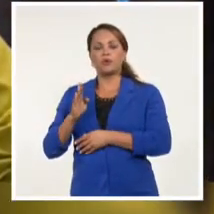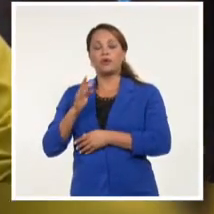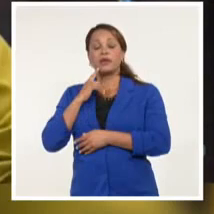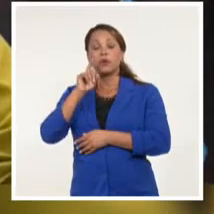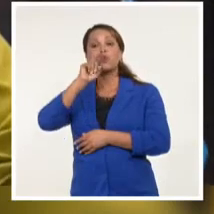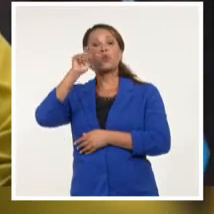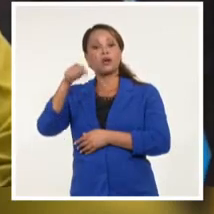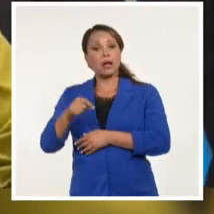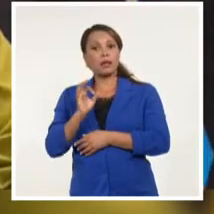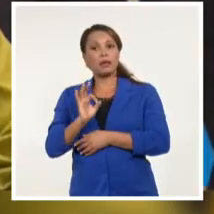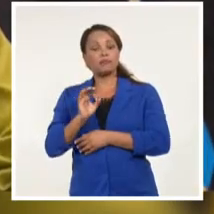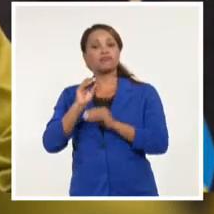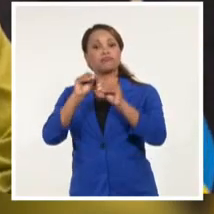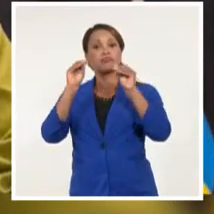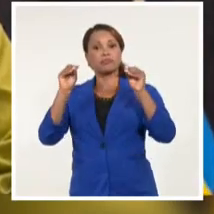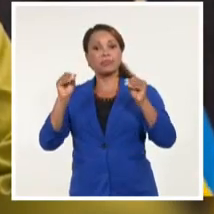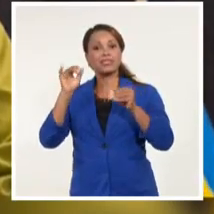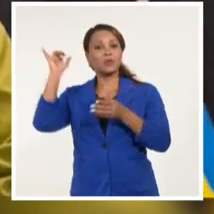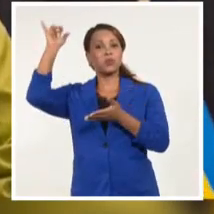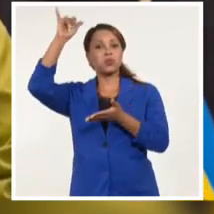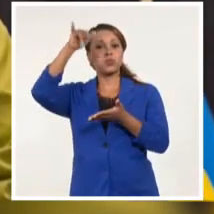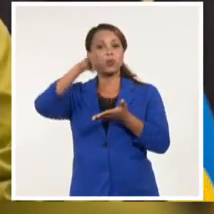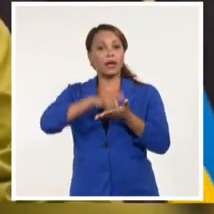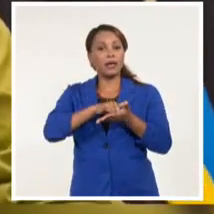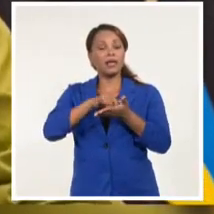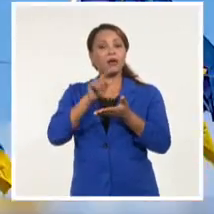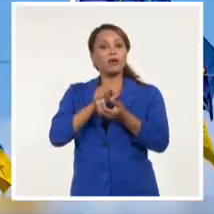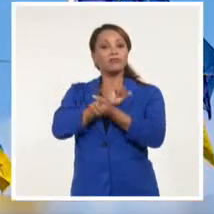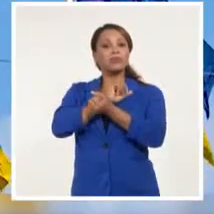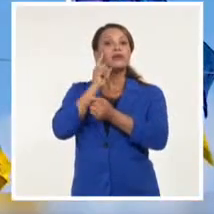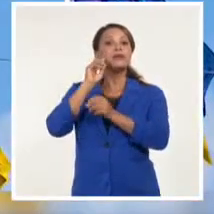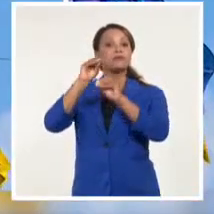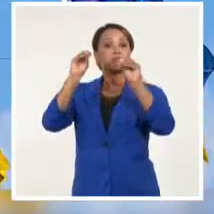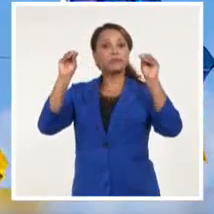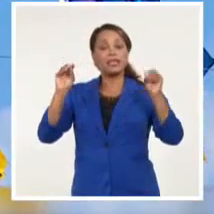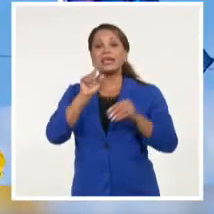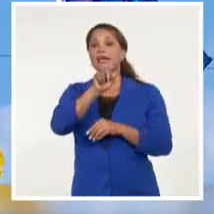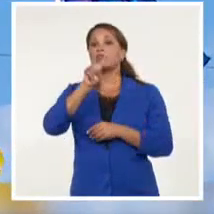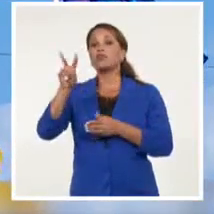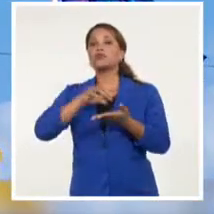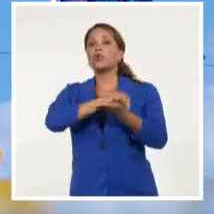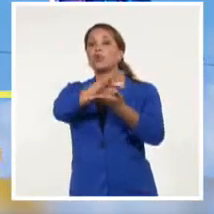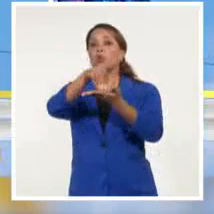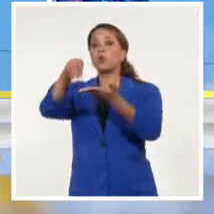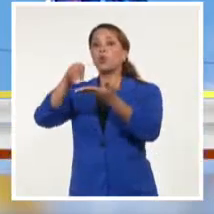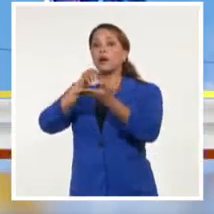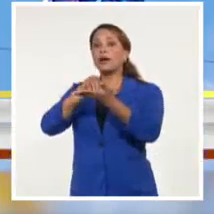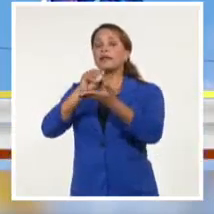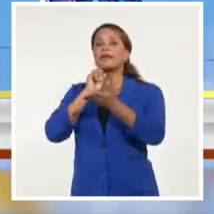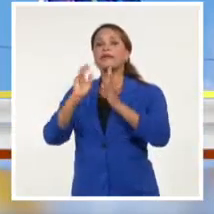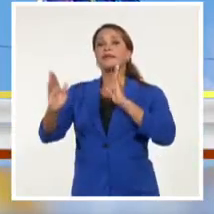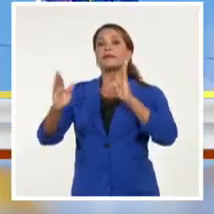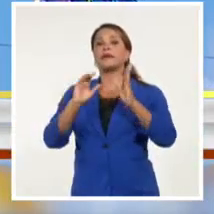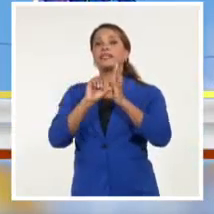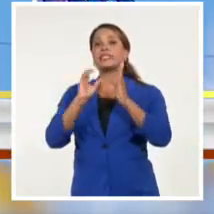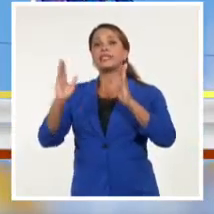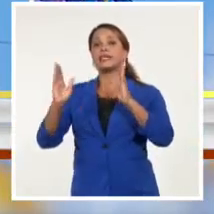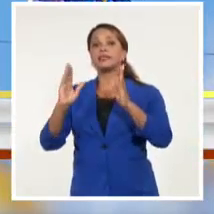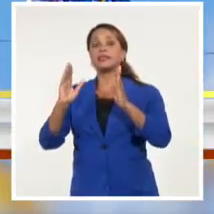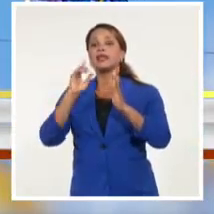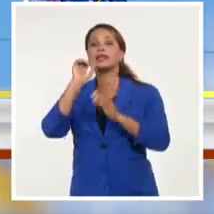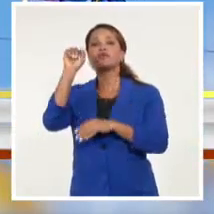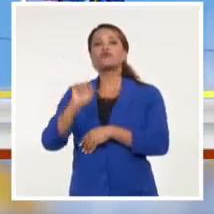Ucrania, las alertas aéreas se activaron este miércoles en 12 regiones de la parte central, sur y oriental de ese